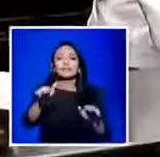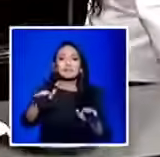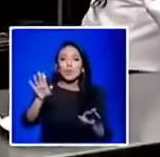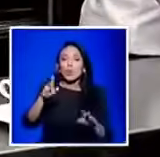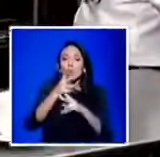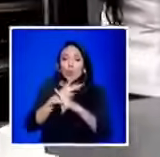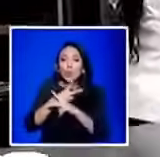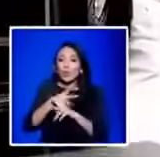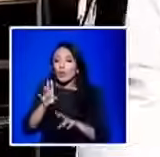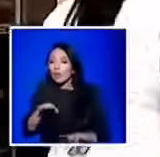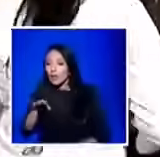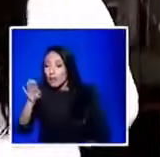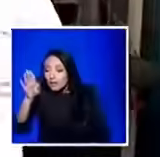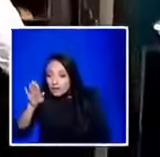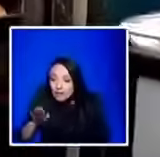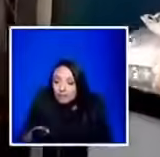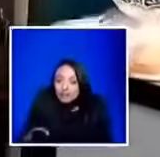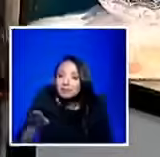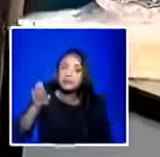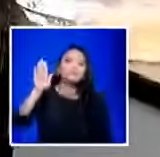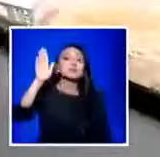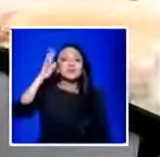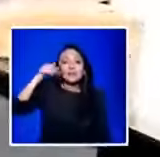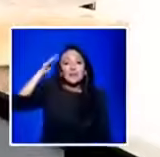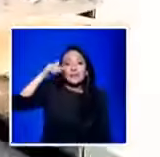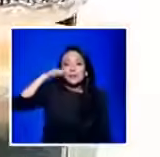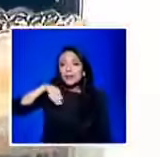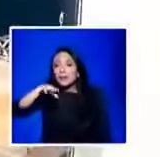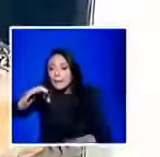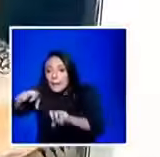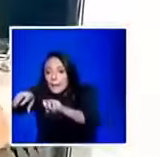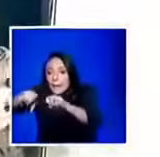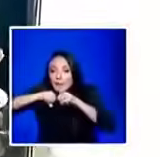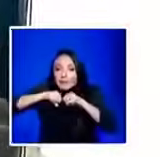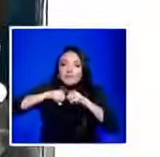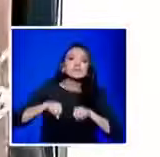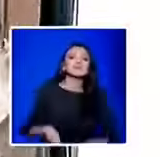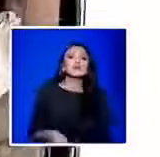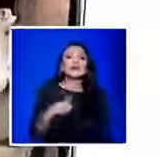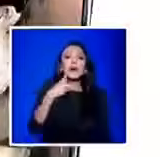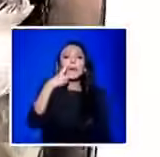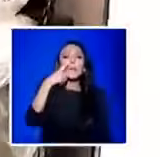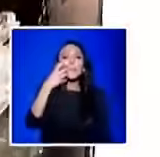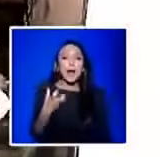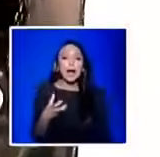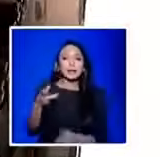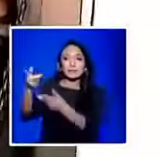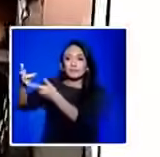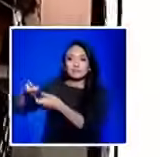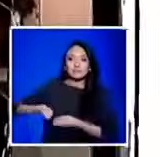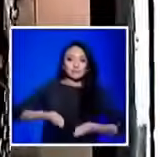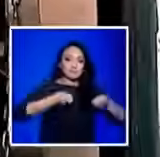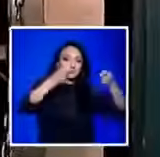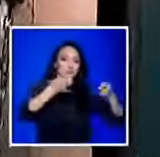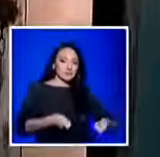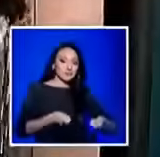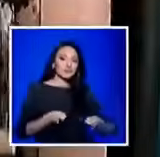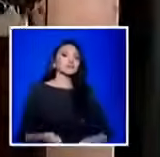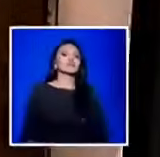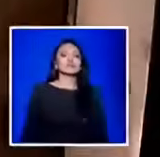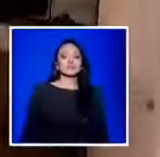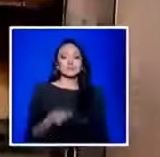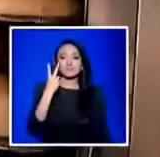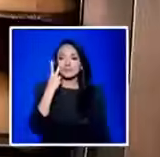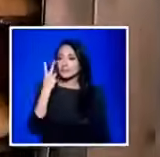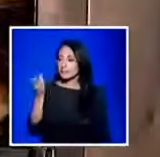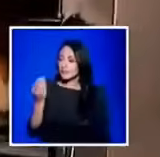por favor, para que pueda pasar. Antonio, pásese, pásese, pásese usted para que pueda mostrar cómo sale el pancito del horno. Ahora sí, levántese y siga